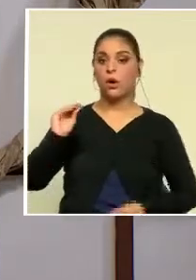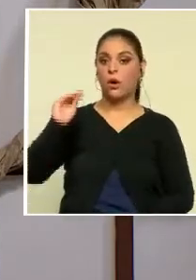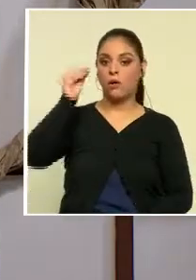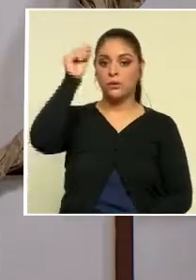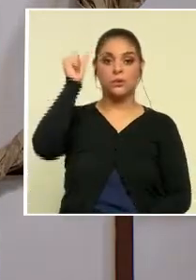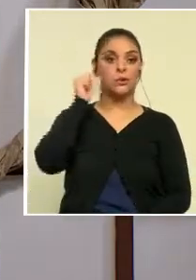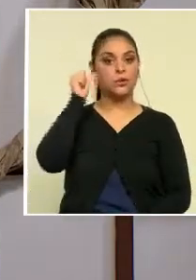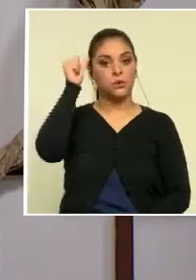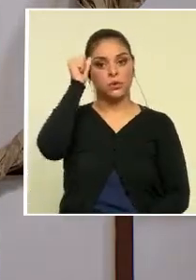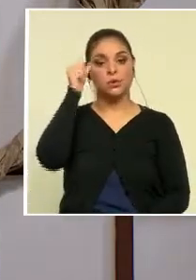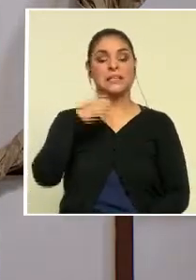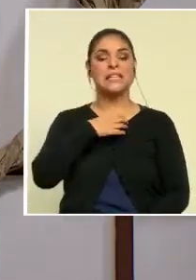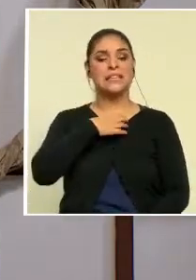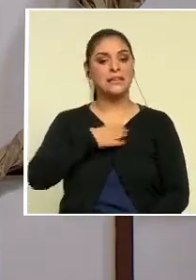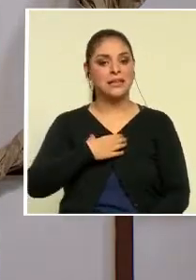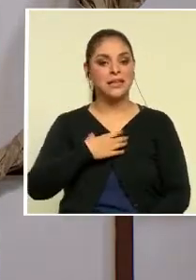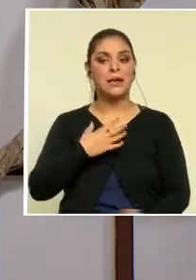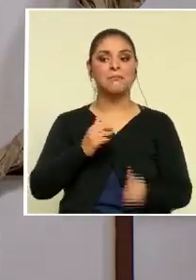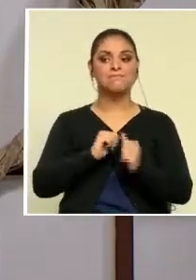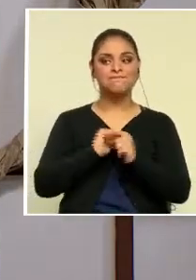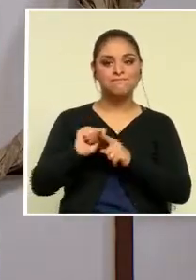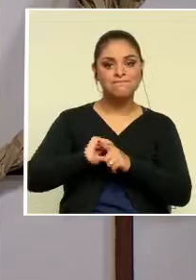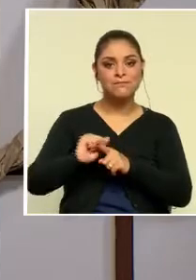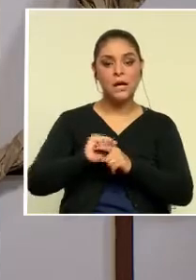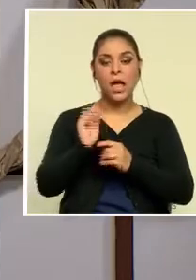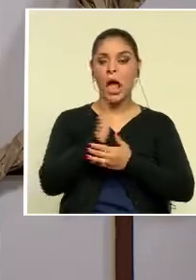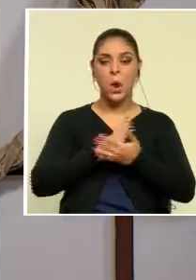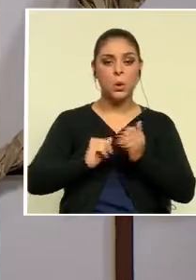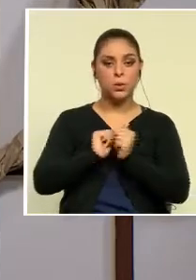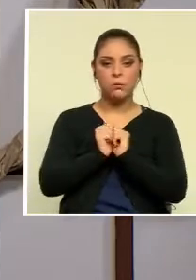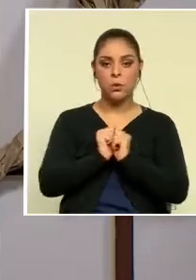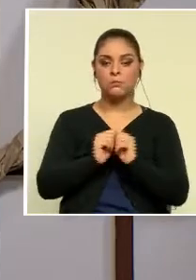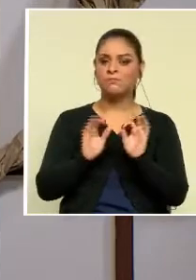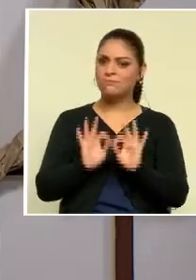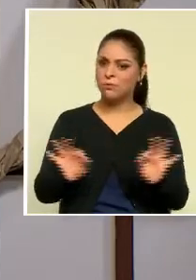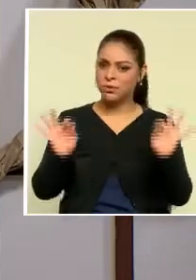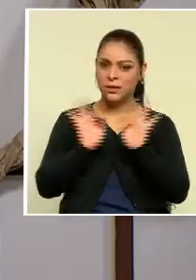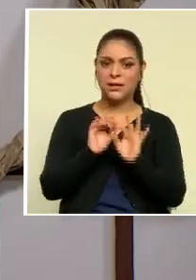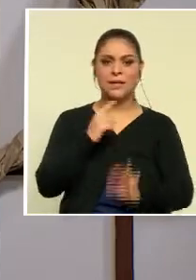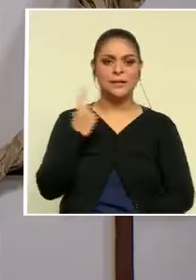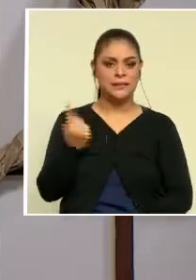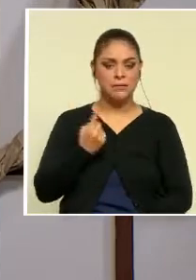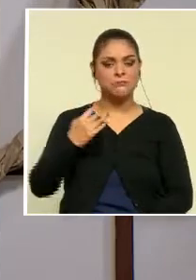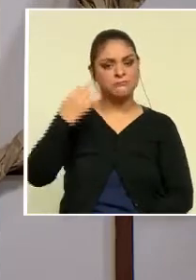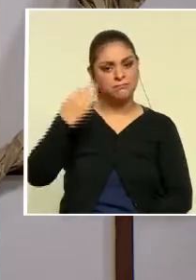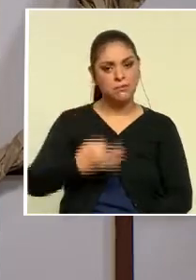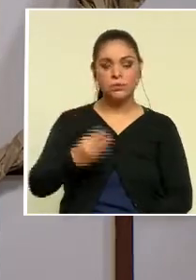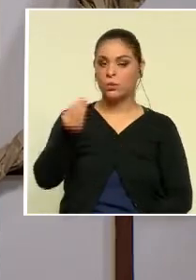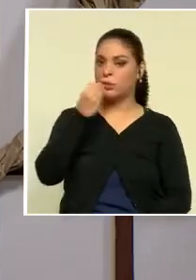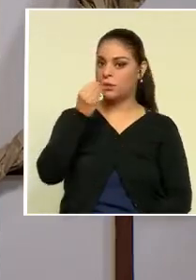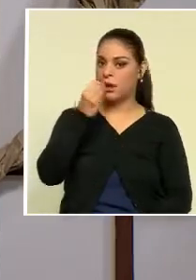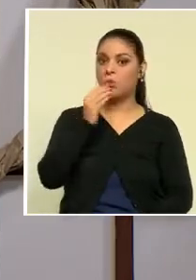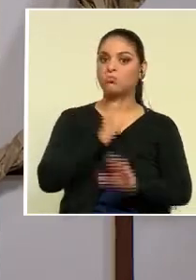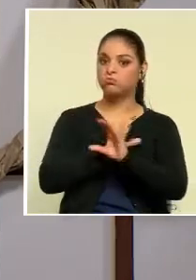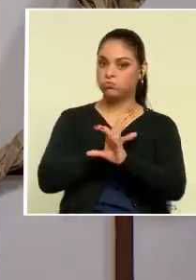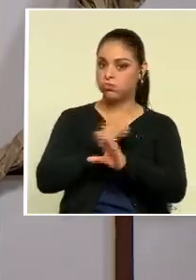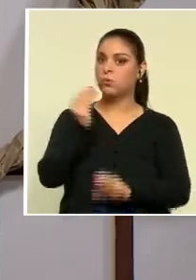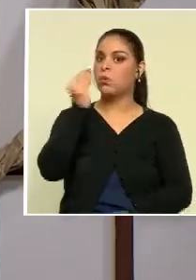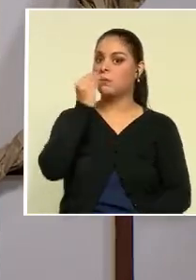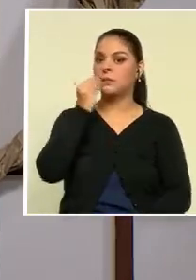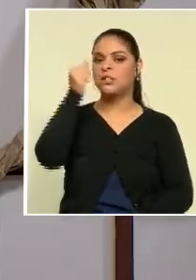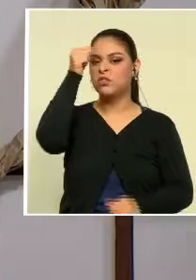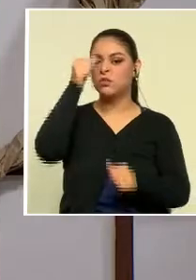deseen practicar algún deporte es muy importante que siempre cuidan su alimentación recordar que hay que comer